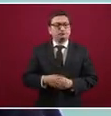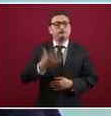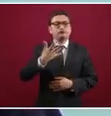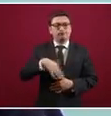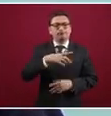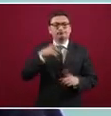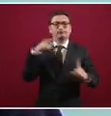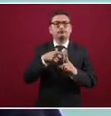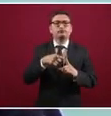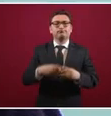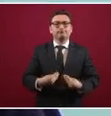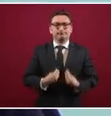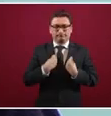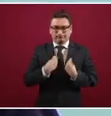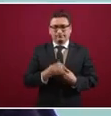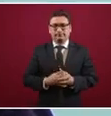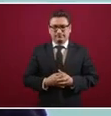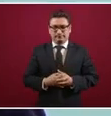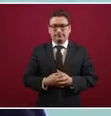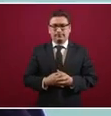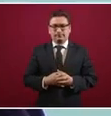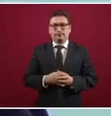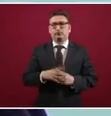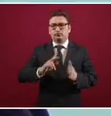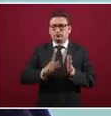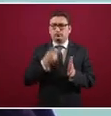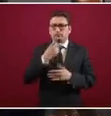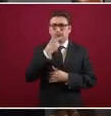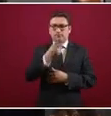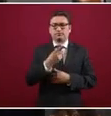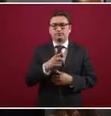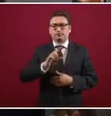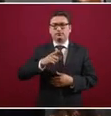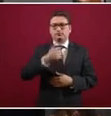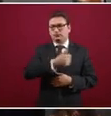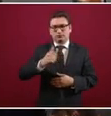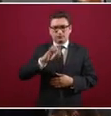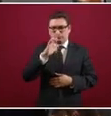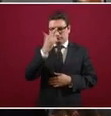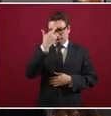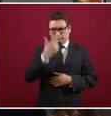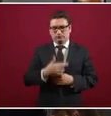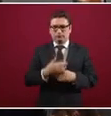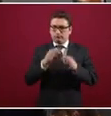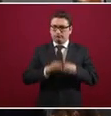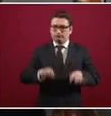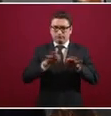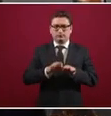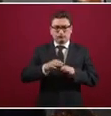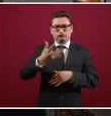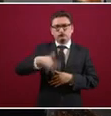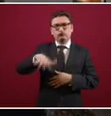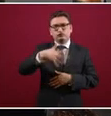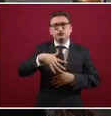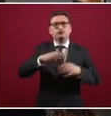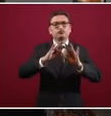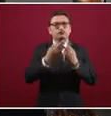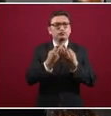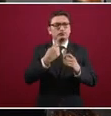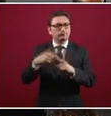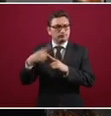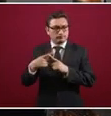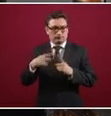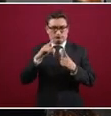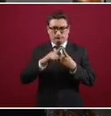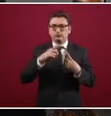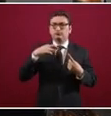aquí tenemos que reiterar también que o recordar que existen diferentes formas de búsqueda tenemos evidentemente la búsqueda